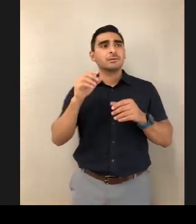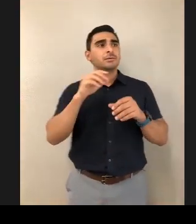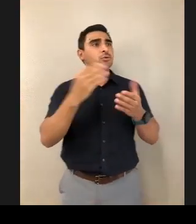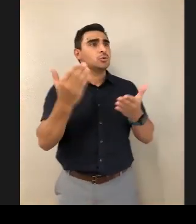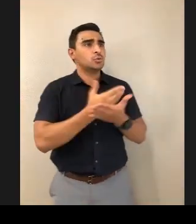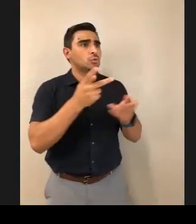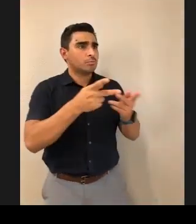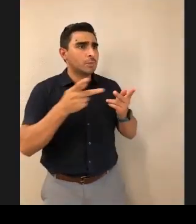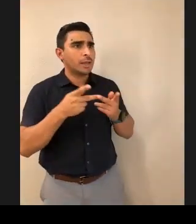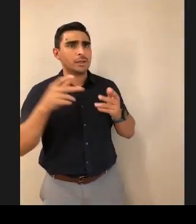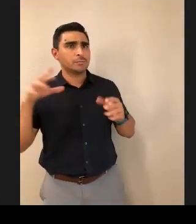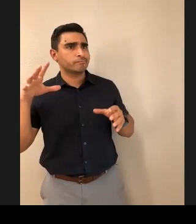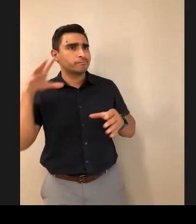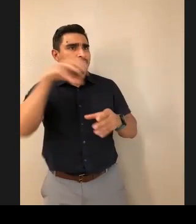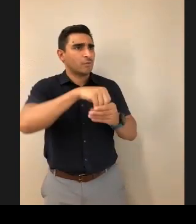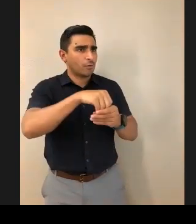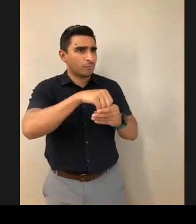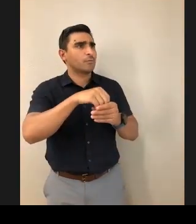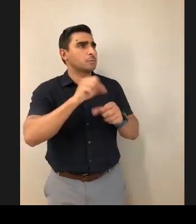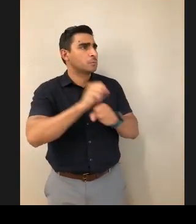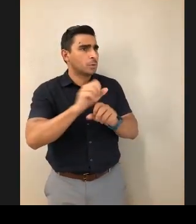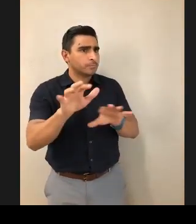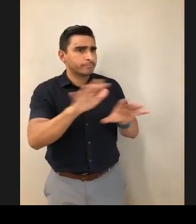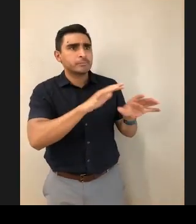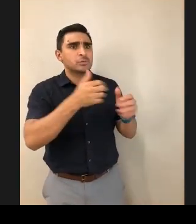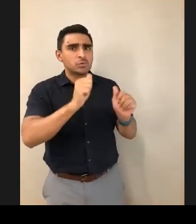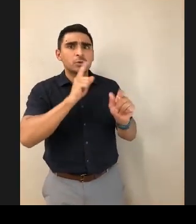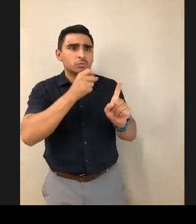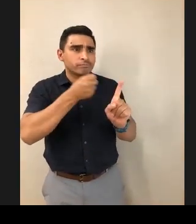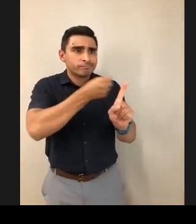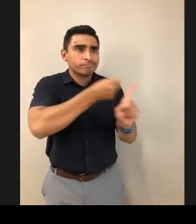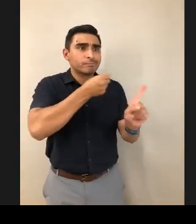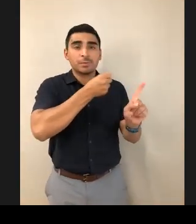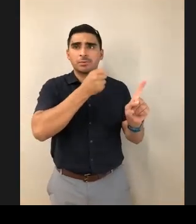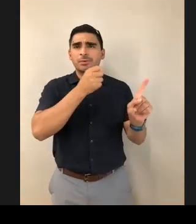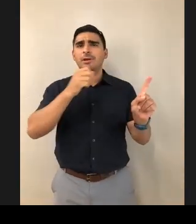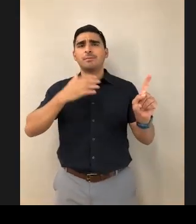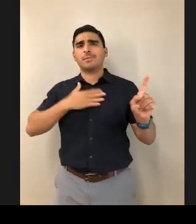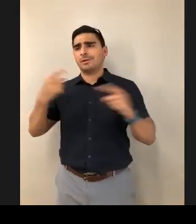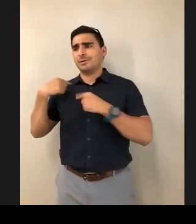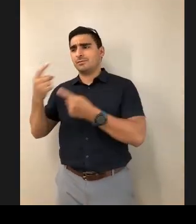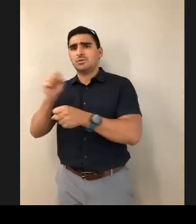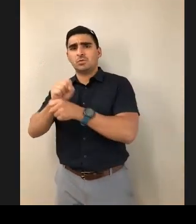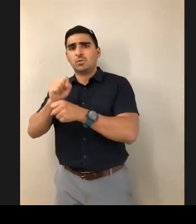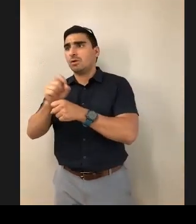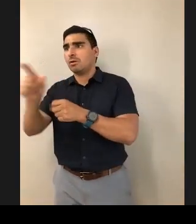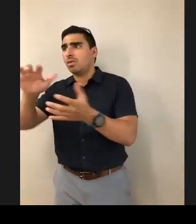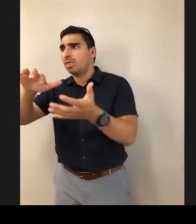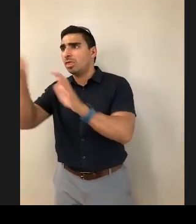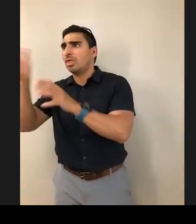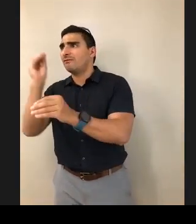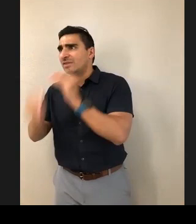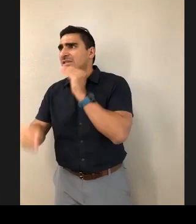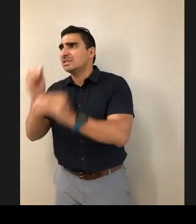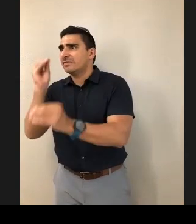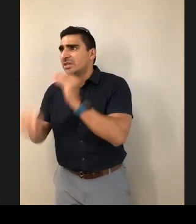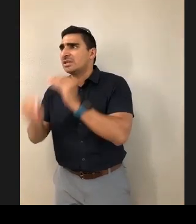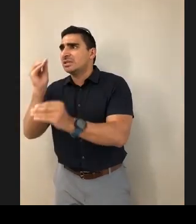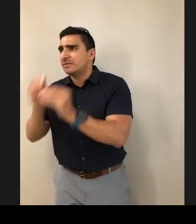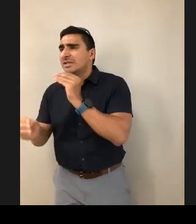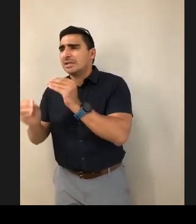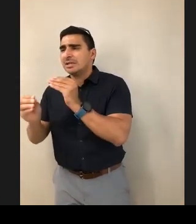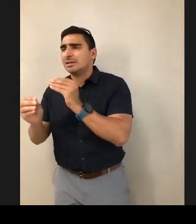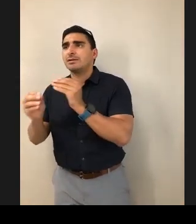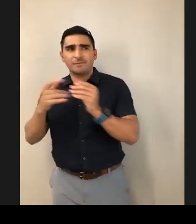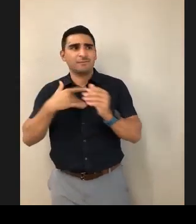un nuevo lugar que uno puede tener un impacto directo en vez de corregir cosas que